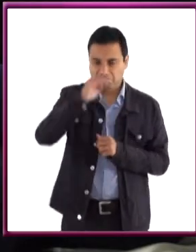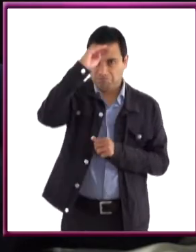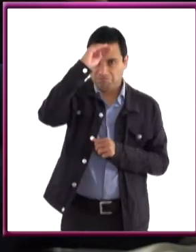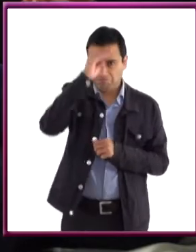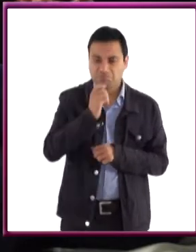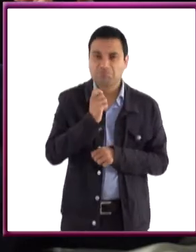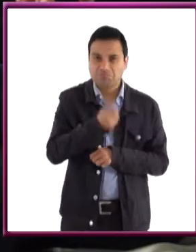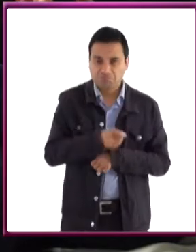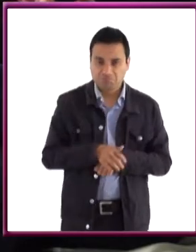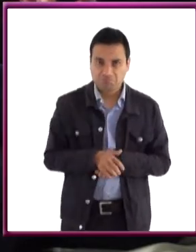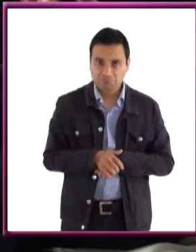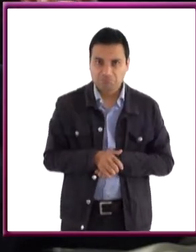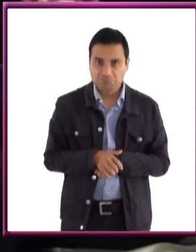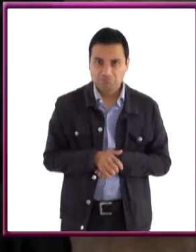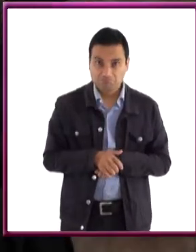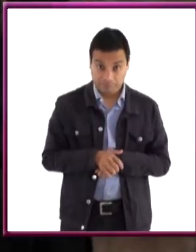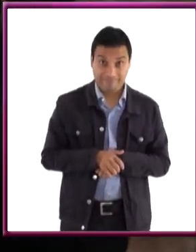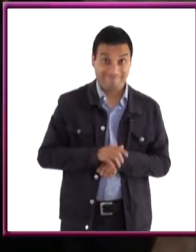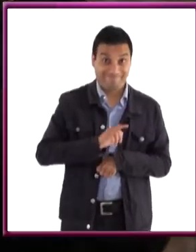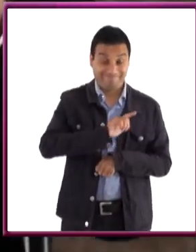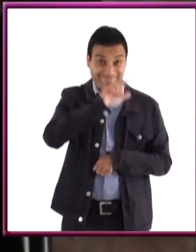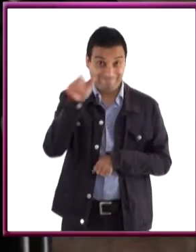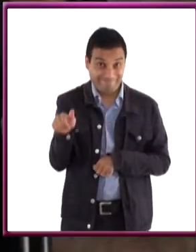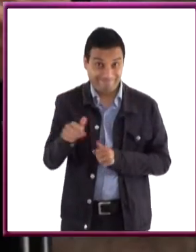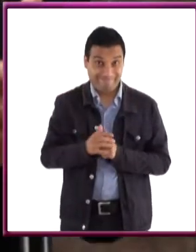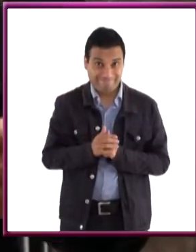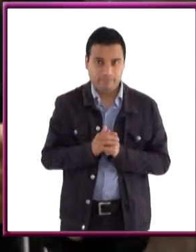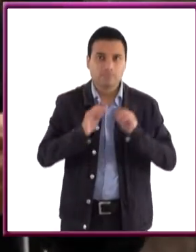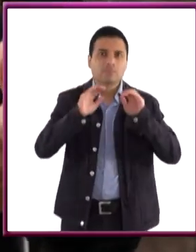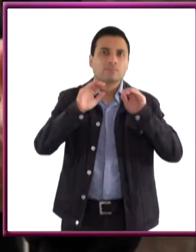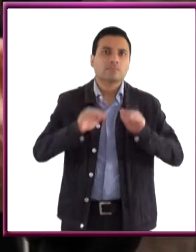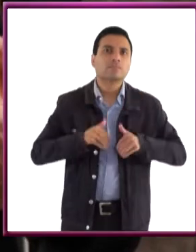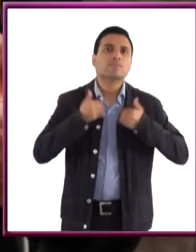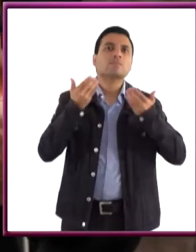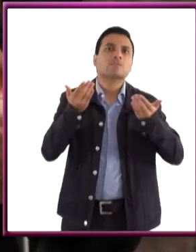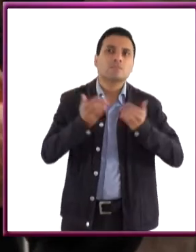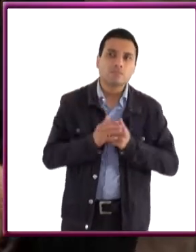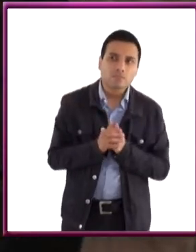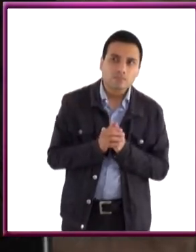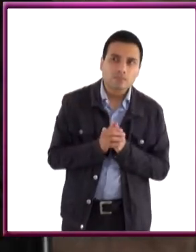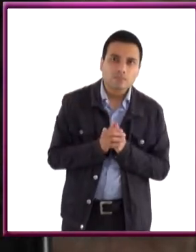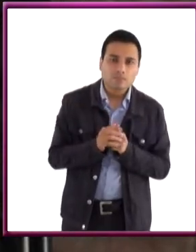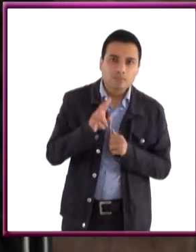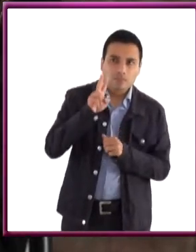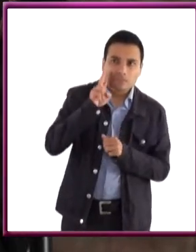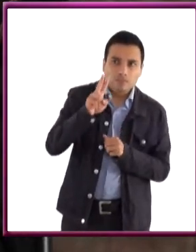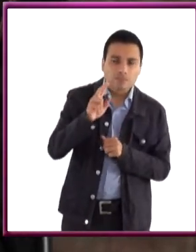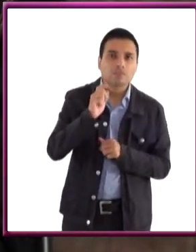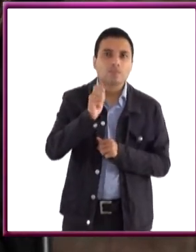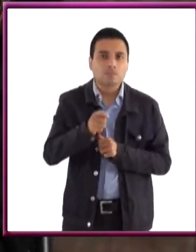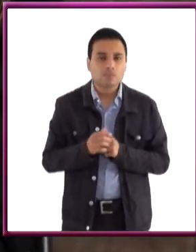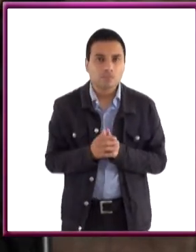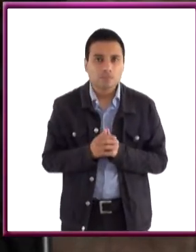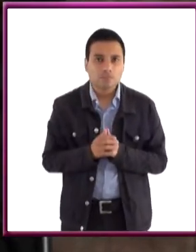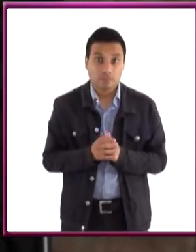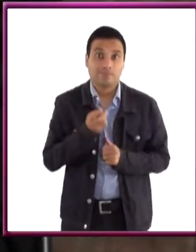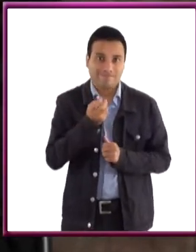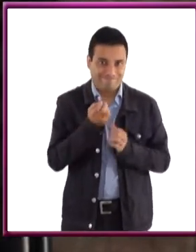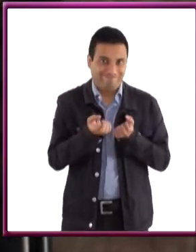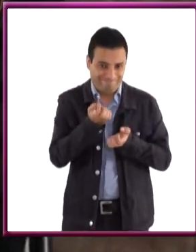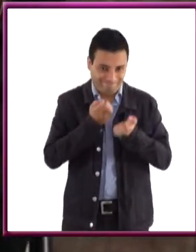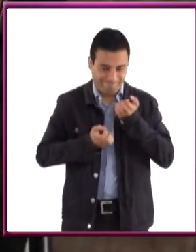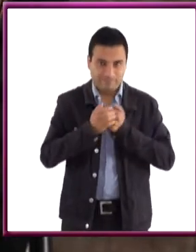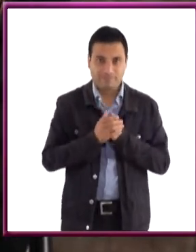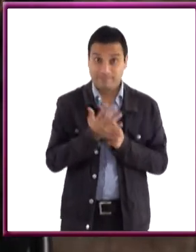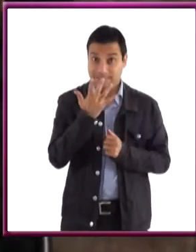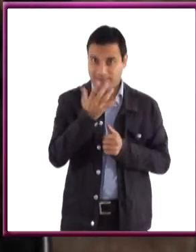estoy pensando en este momento, y después ubiquen lo que está pasando afuera, qué es lo que puedo ver. Ese es un ejercicio